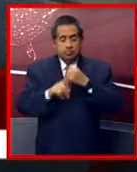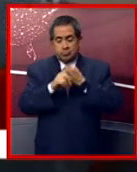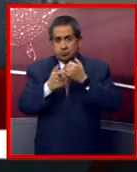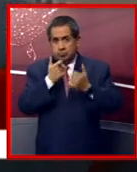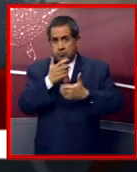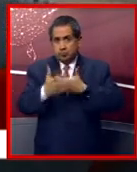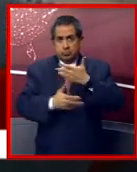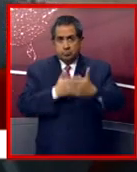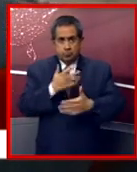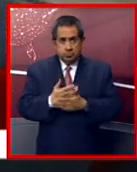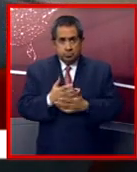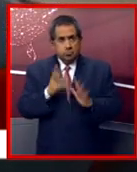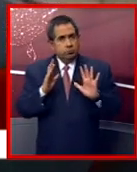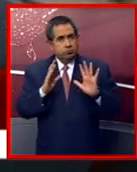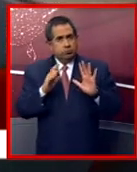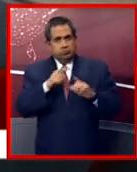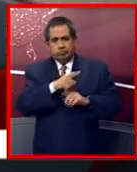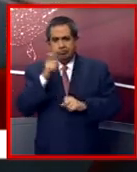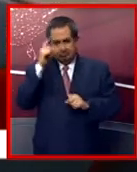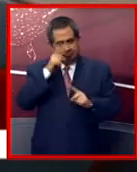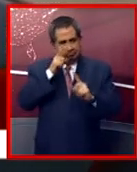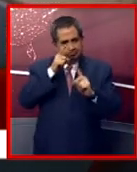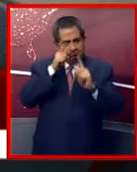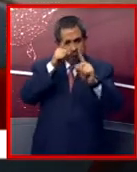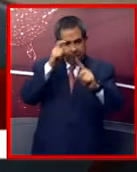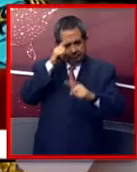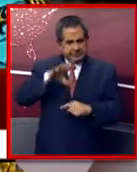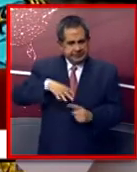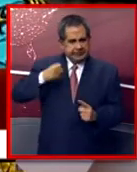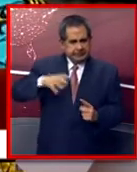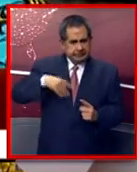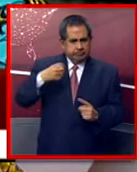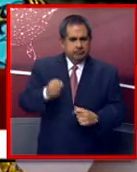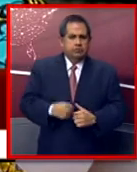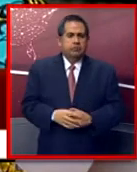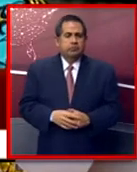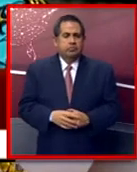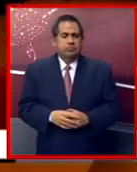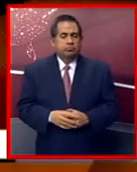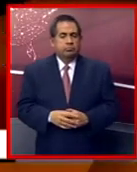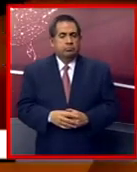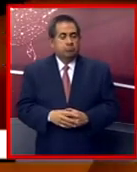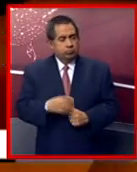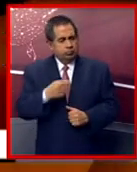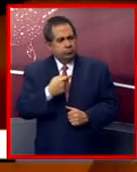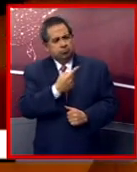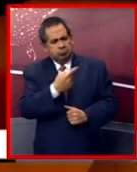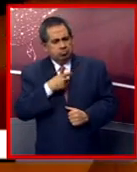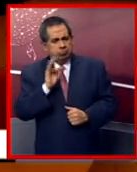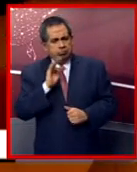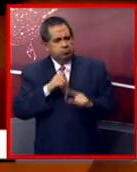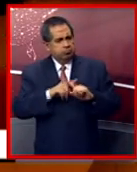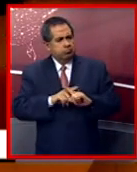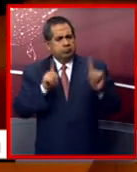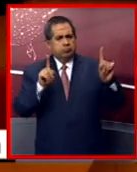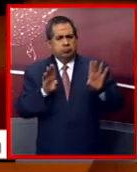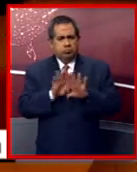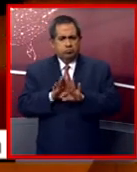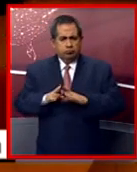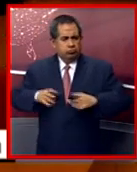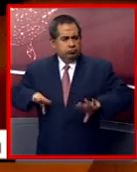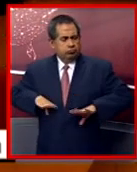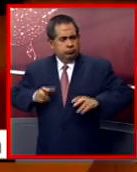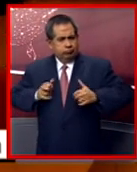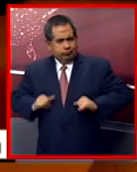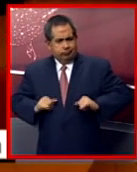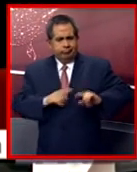económica le hacen una nación llena de retos. Si bien con algunas diferencias inherentes a nuestras características